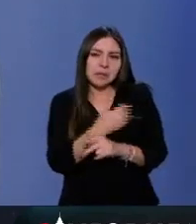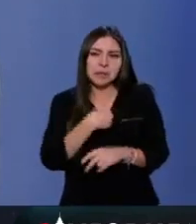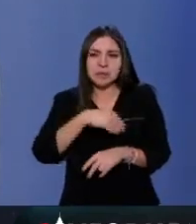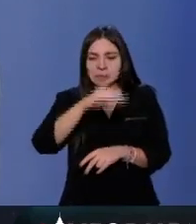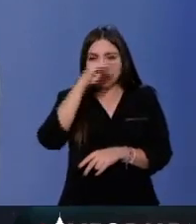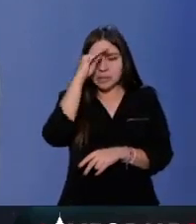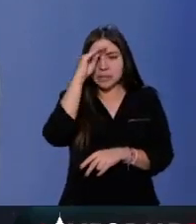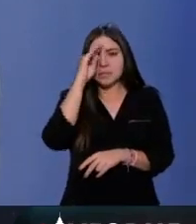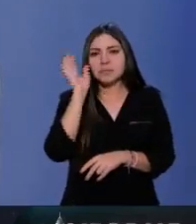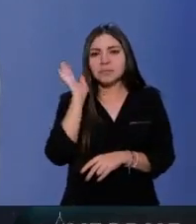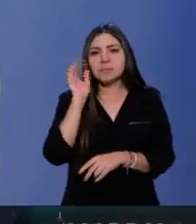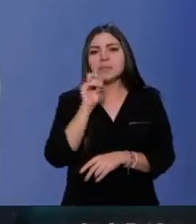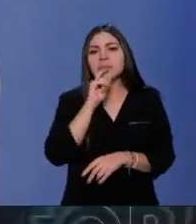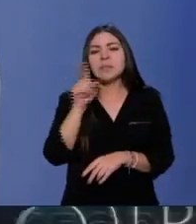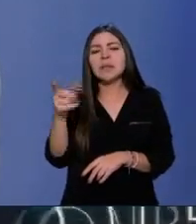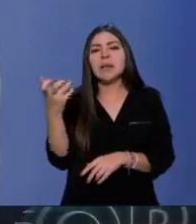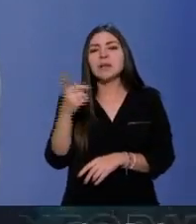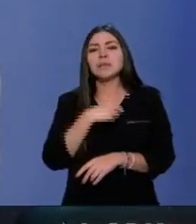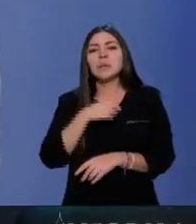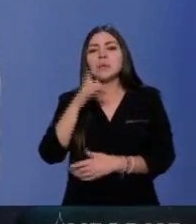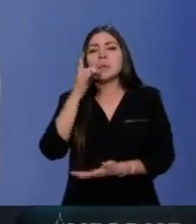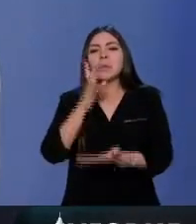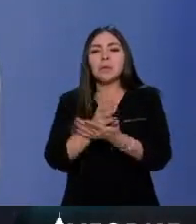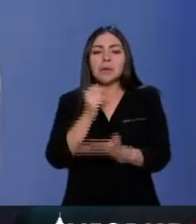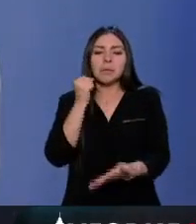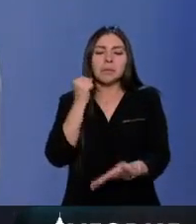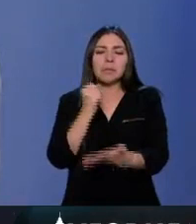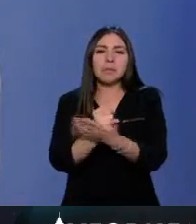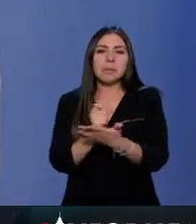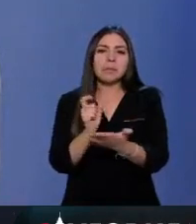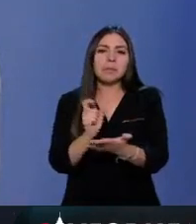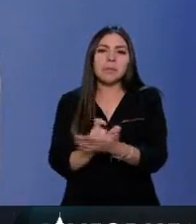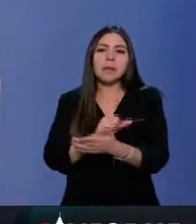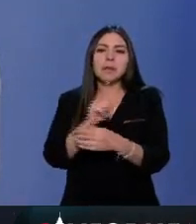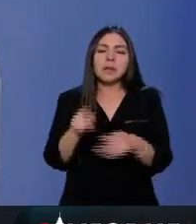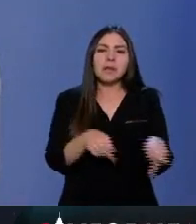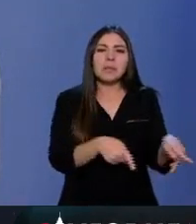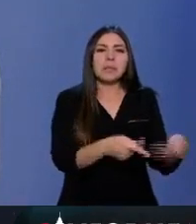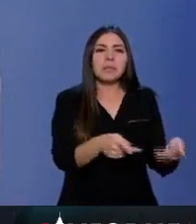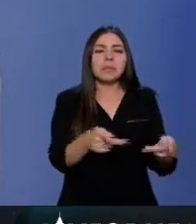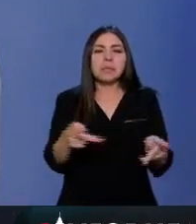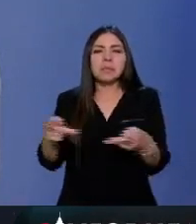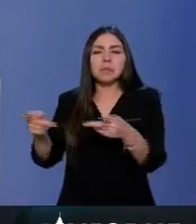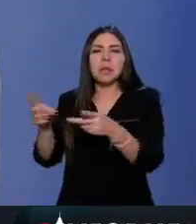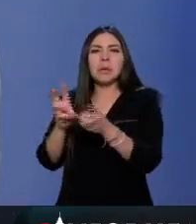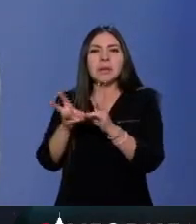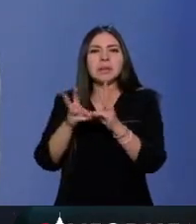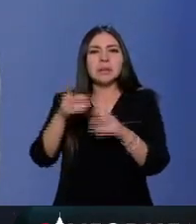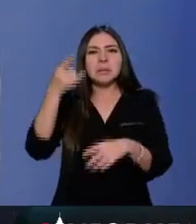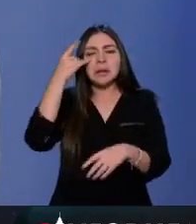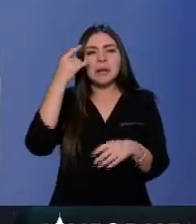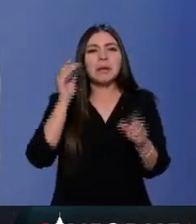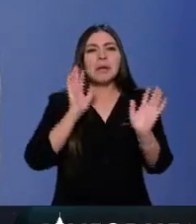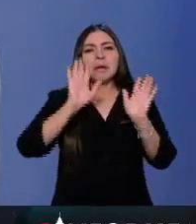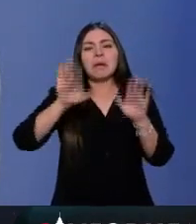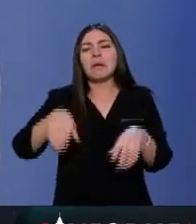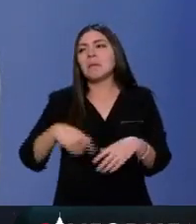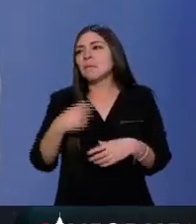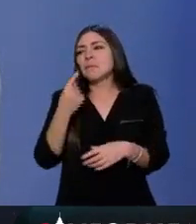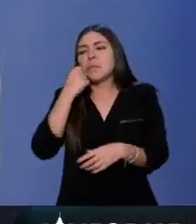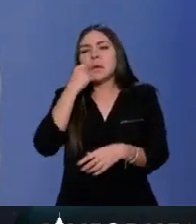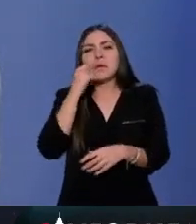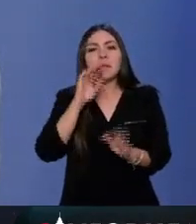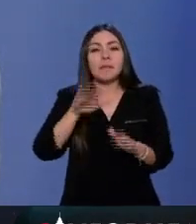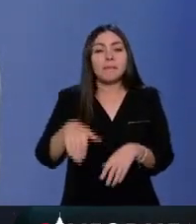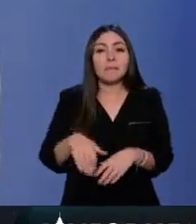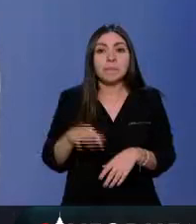pregunta, pues solo puso el logotipo y la distribución que se hizo pirata a través de WhatsApp, a ellos ya no les importó y ya no les interesó,